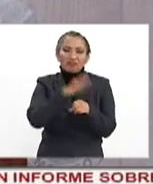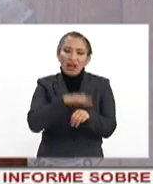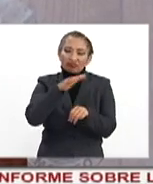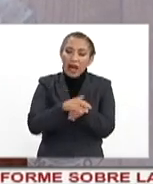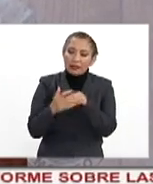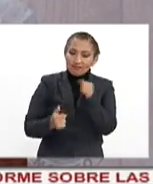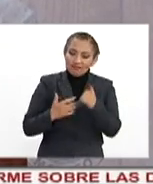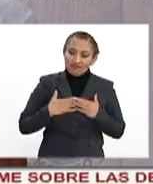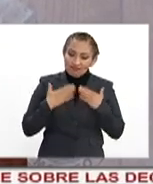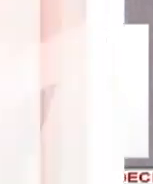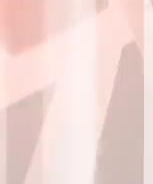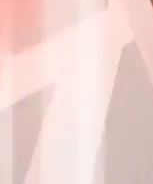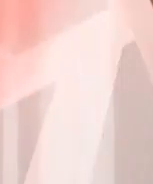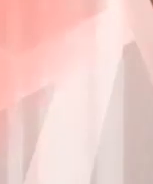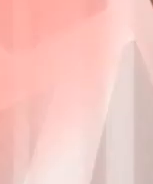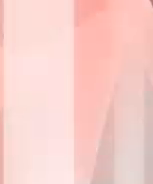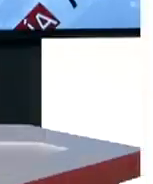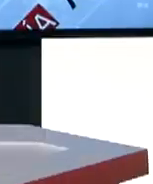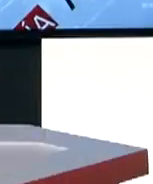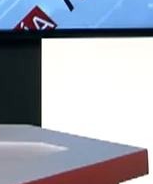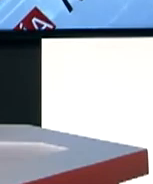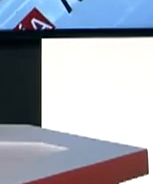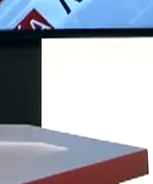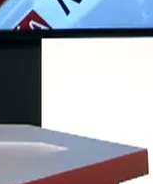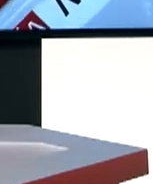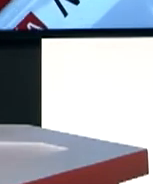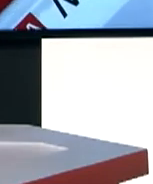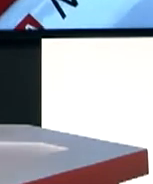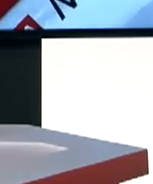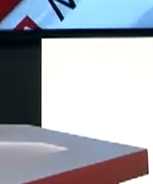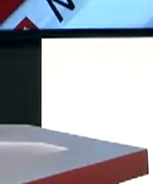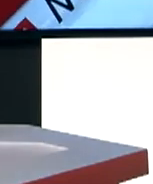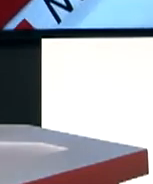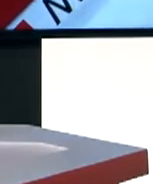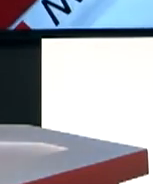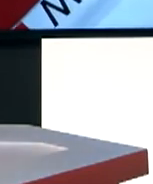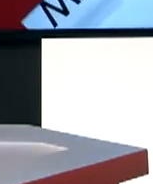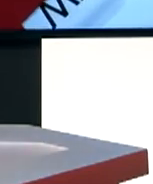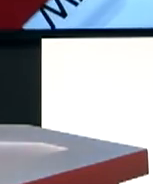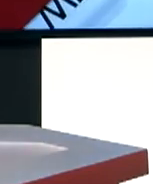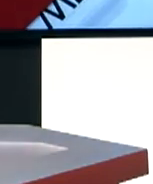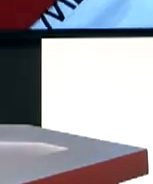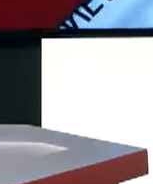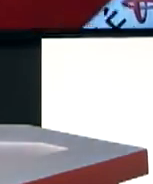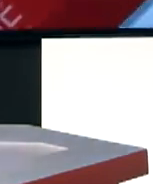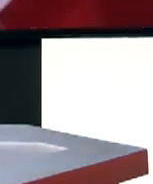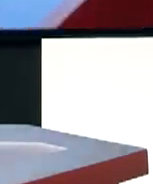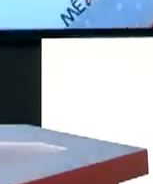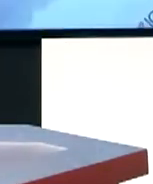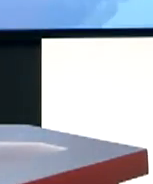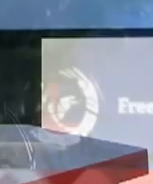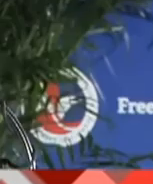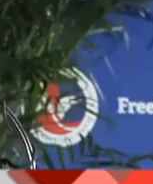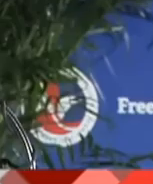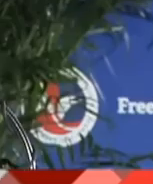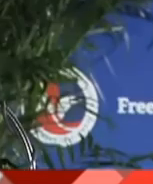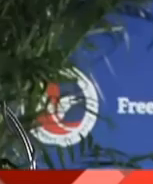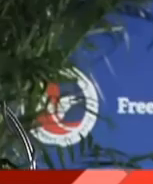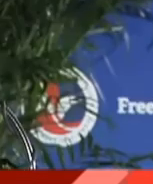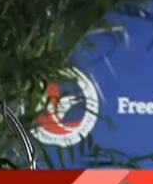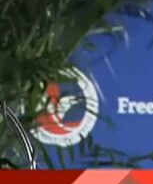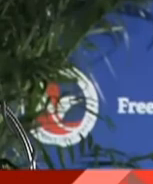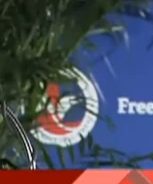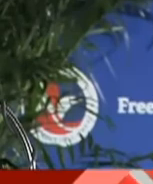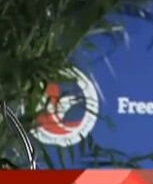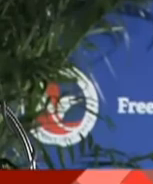vez más confiable. El líder de la Cámara de Comercio de los Estados Unidos, Tom Danaue, pidió al presidente Donald